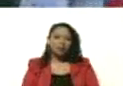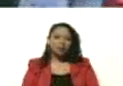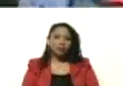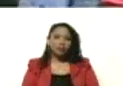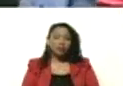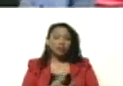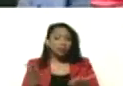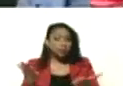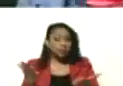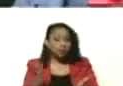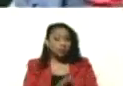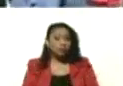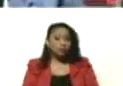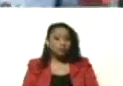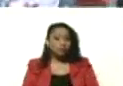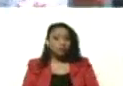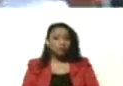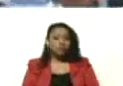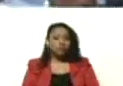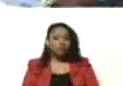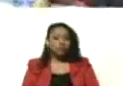¿Ah?